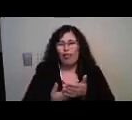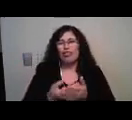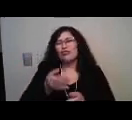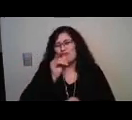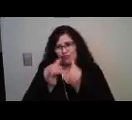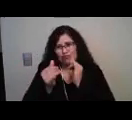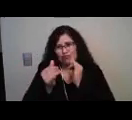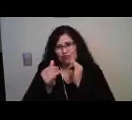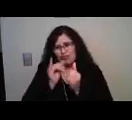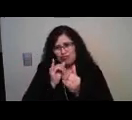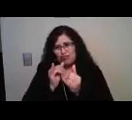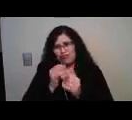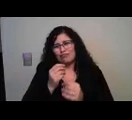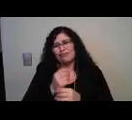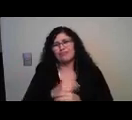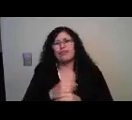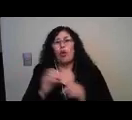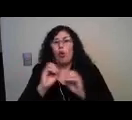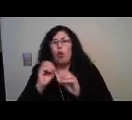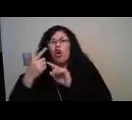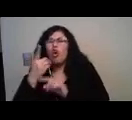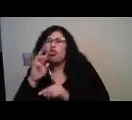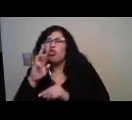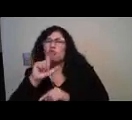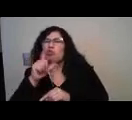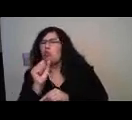ingieren además drogas estimulantes, ¿de acuerdo?